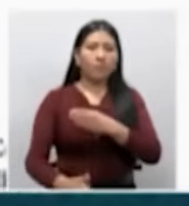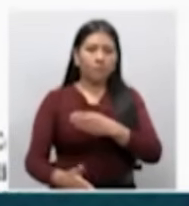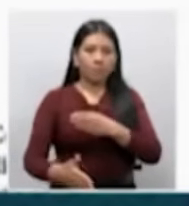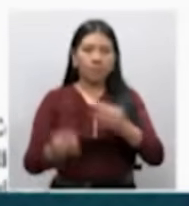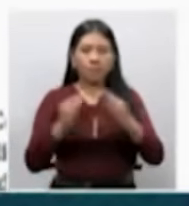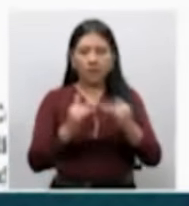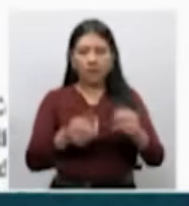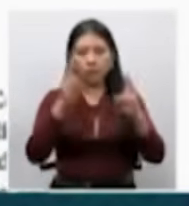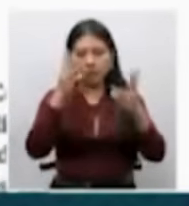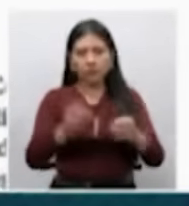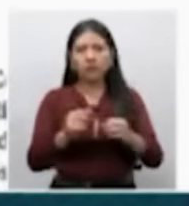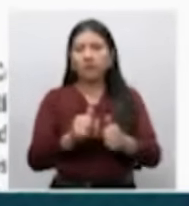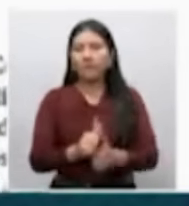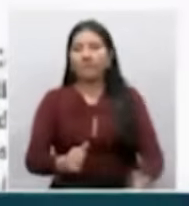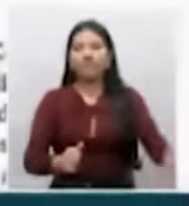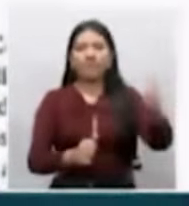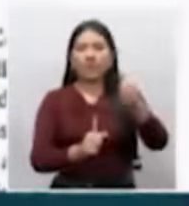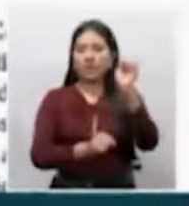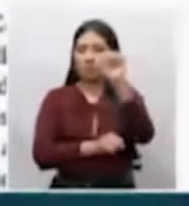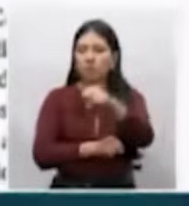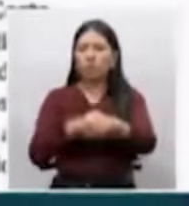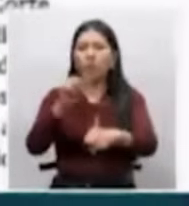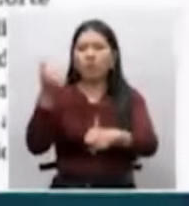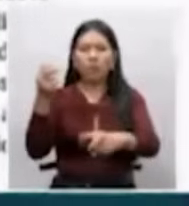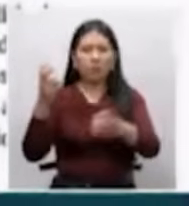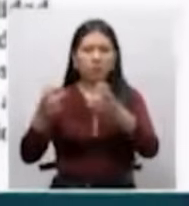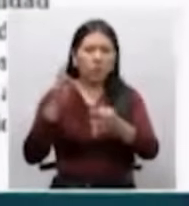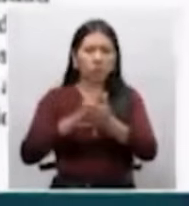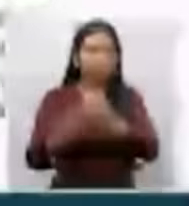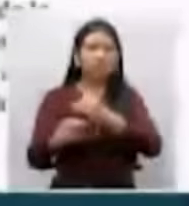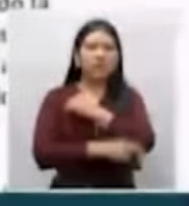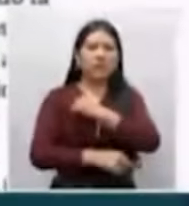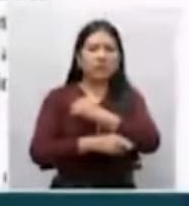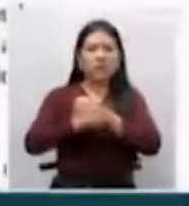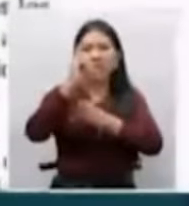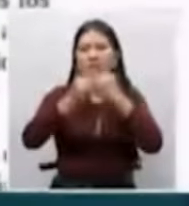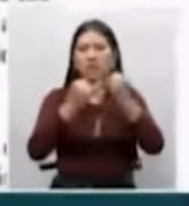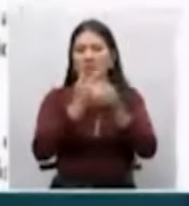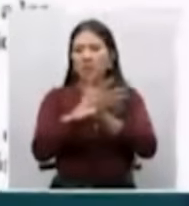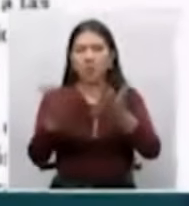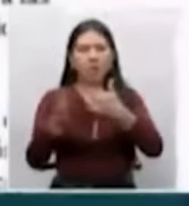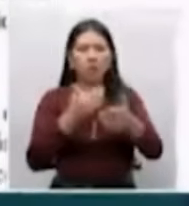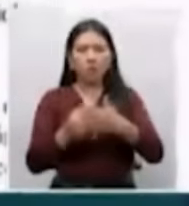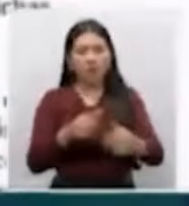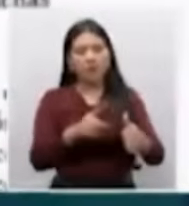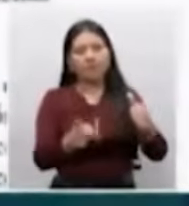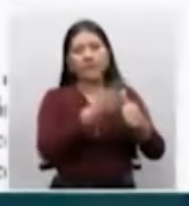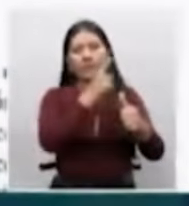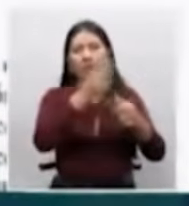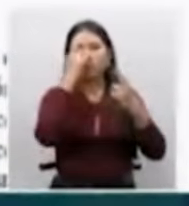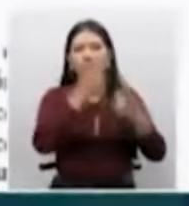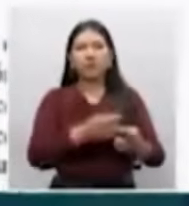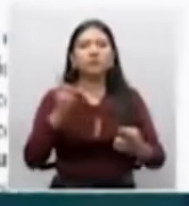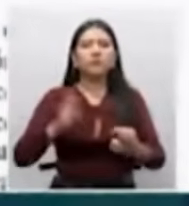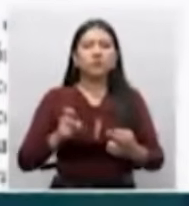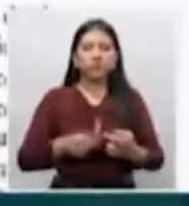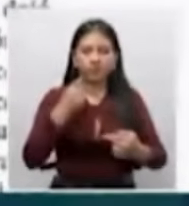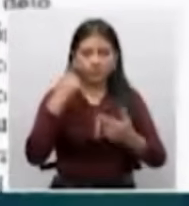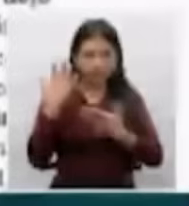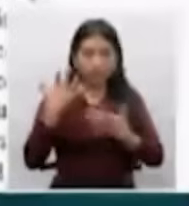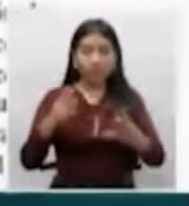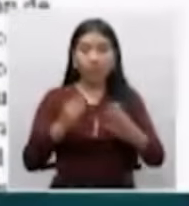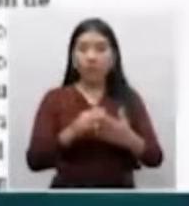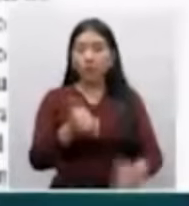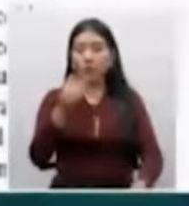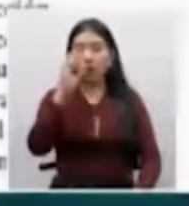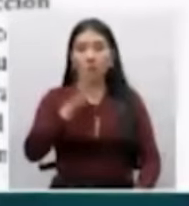decisión está por encima de cualquier otra judicial nacional o internacional refirió ormachea por su parte el diputado ris suares del